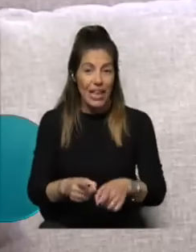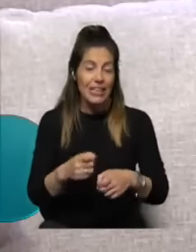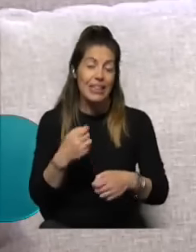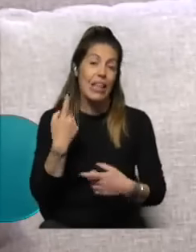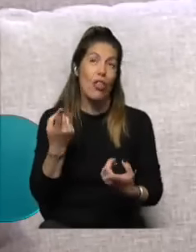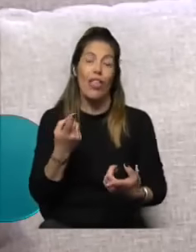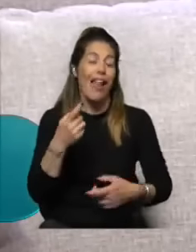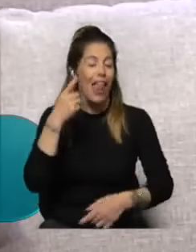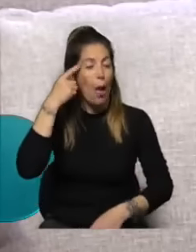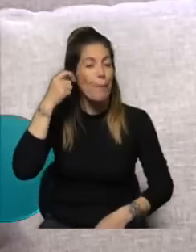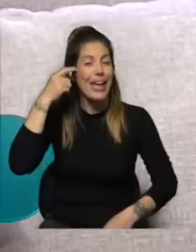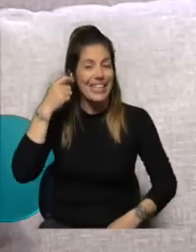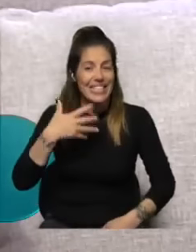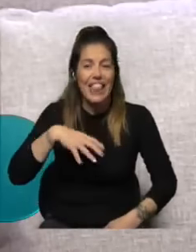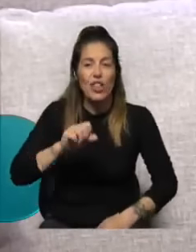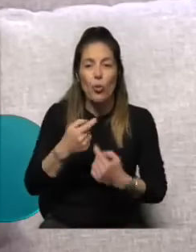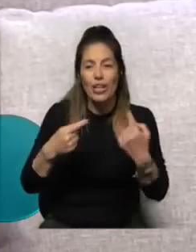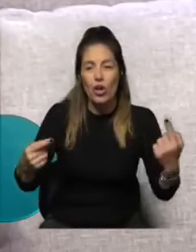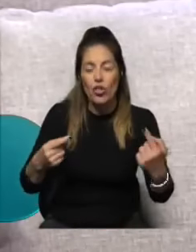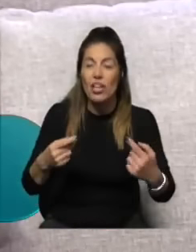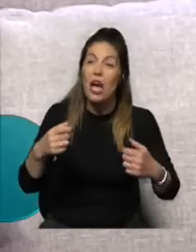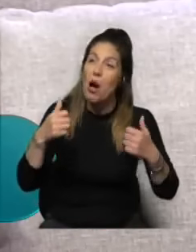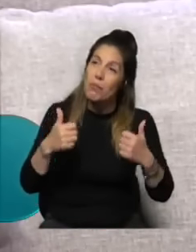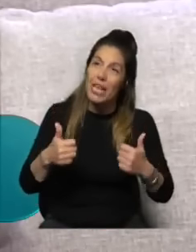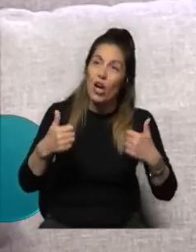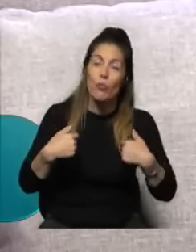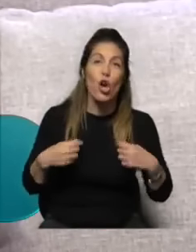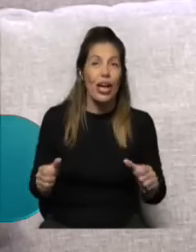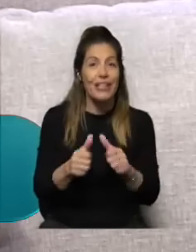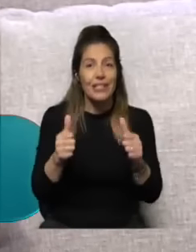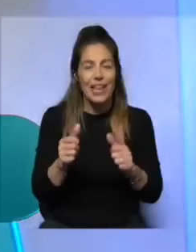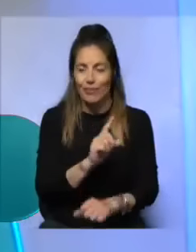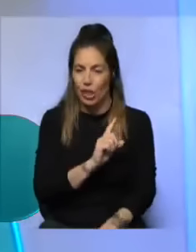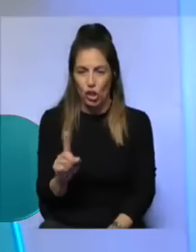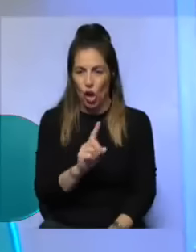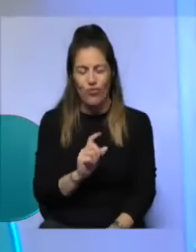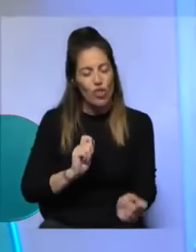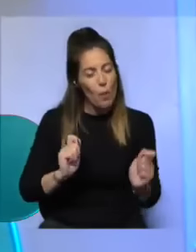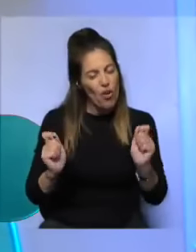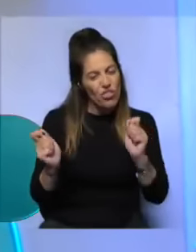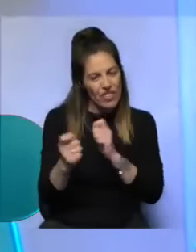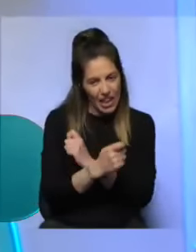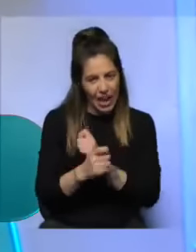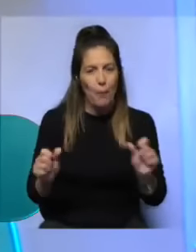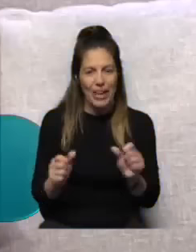¿no? Descubrir que hay cosas en las que vos pensabas que estaba buenísimo como eras y que no está bueno. Entonces, modificarlas